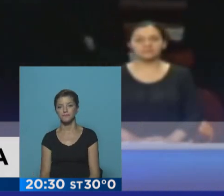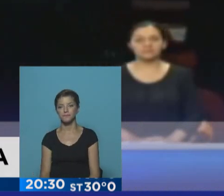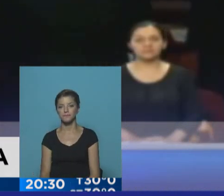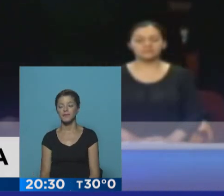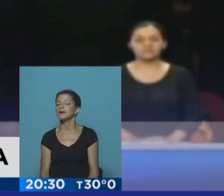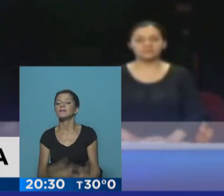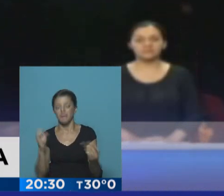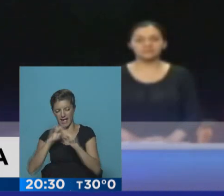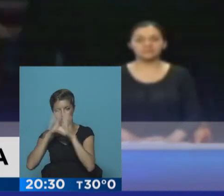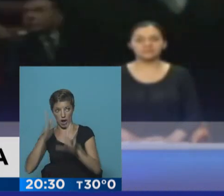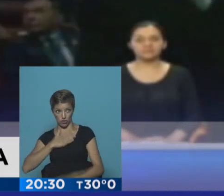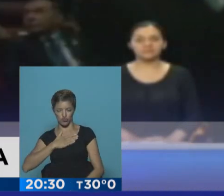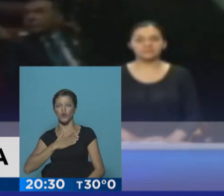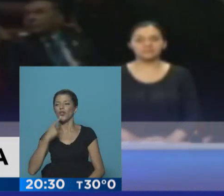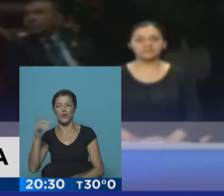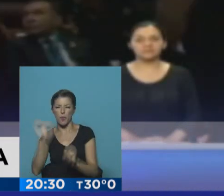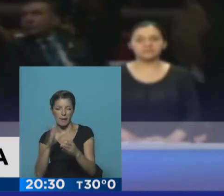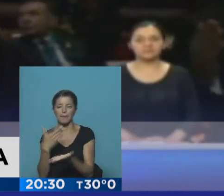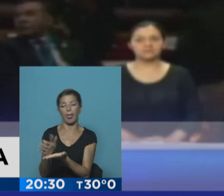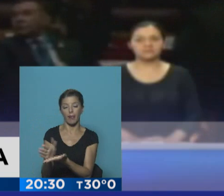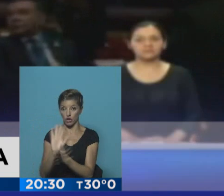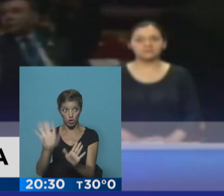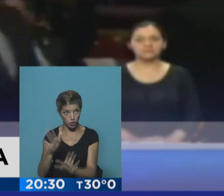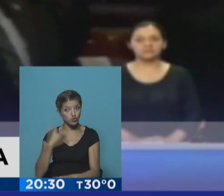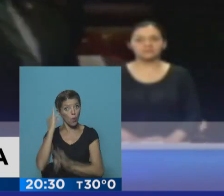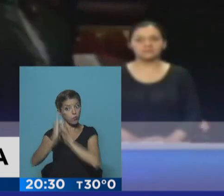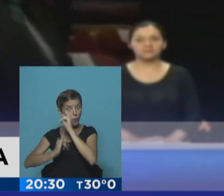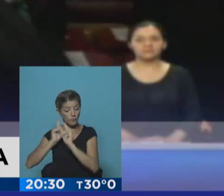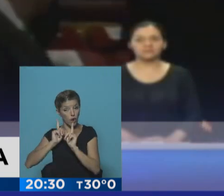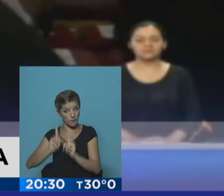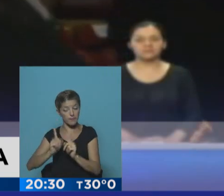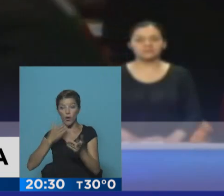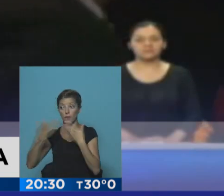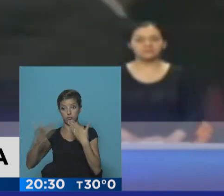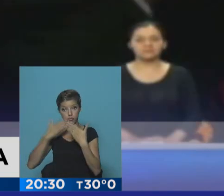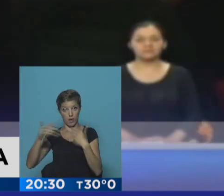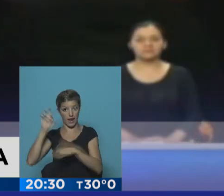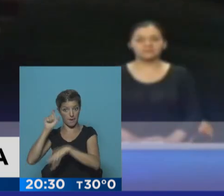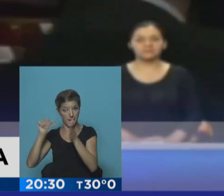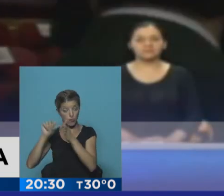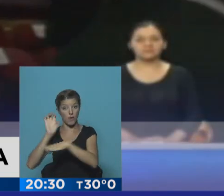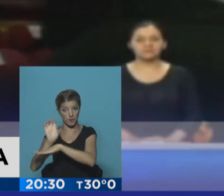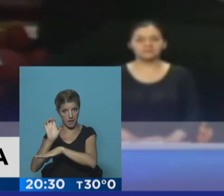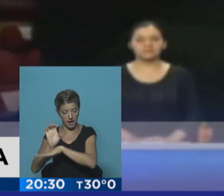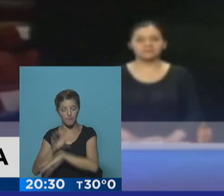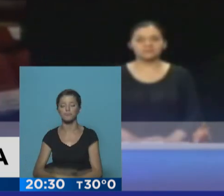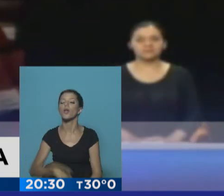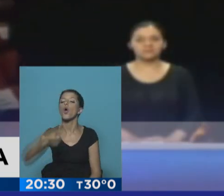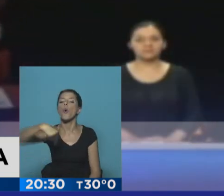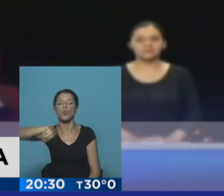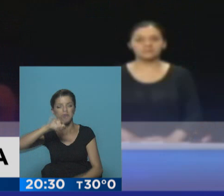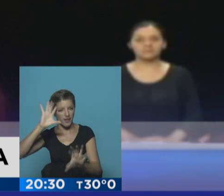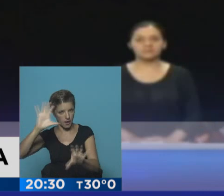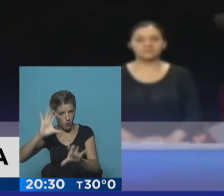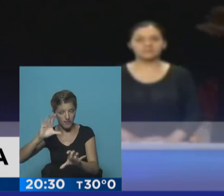Que quede claro que yo no lo digo despectivamente, estoy reproduciendo lo que se debate en Guatemala. Recordemos que el presidente